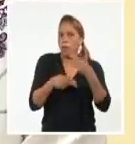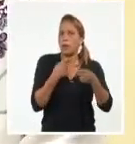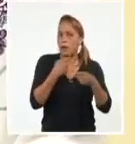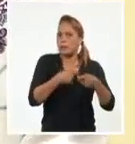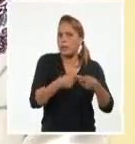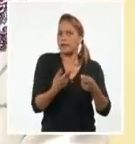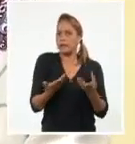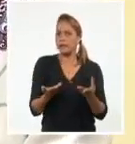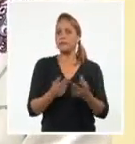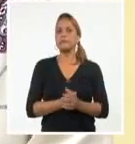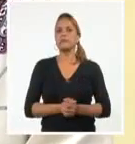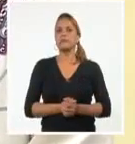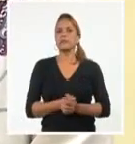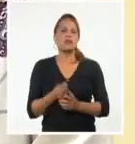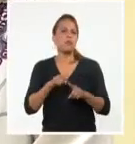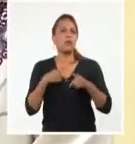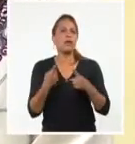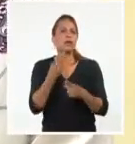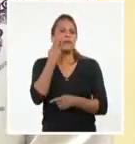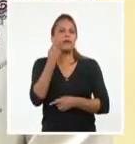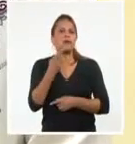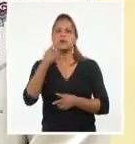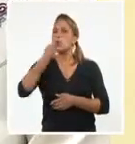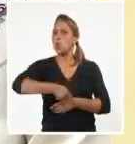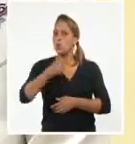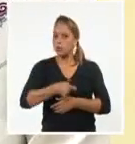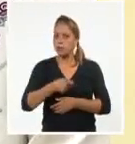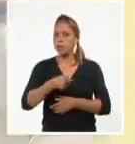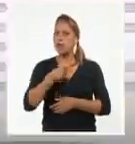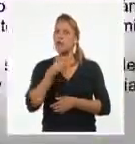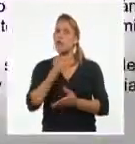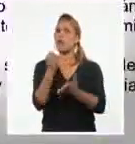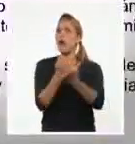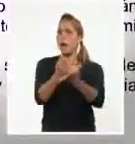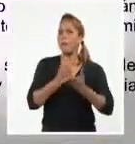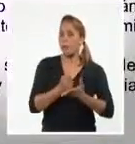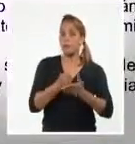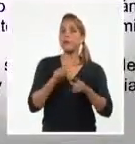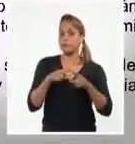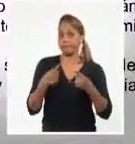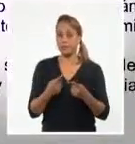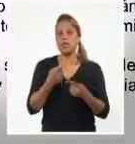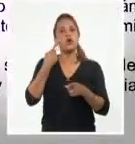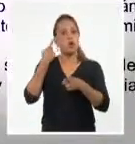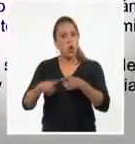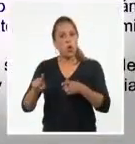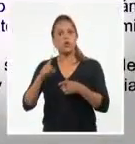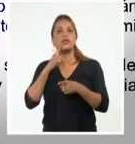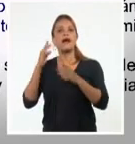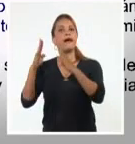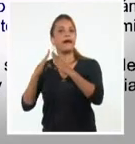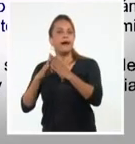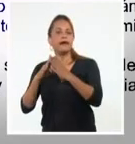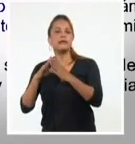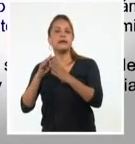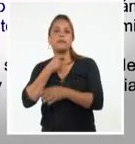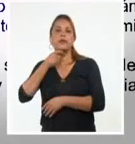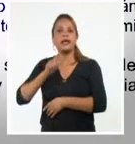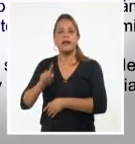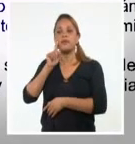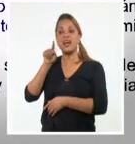permitir que puedan reconocer efectos jurídicos de esa relación? Vas a otra, tocas a la puerta de la otra familia y hay